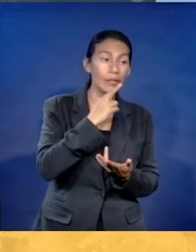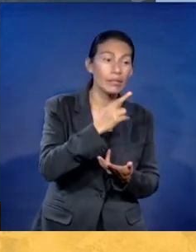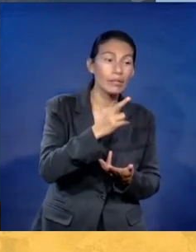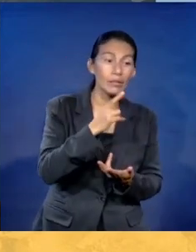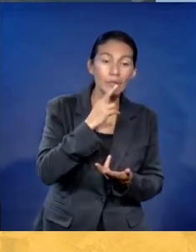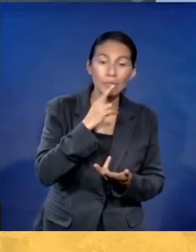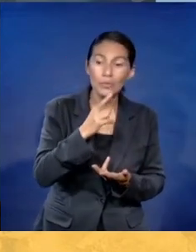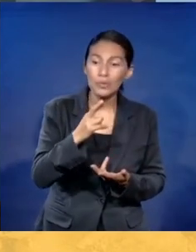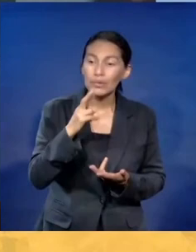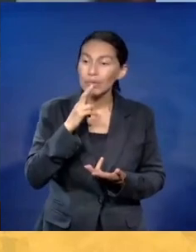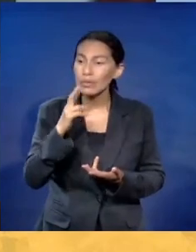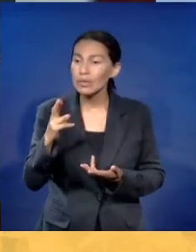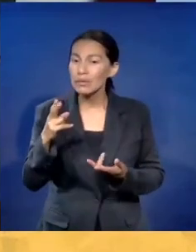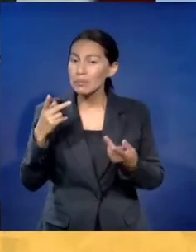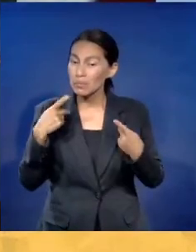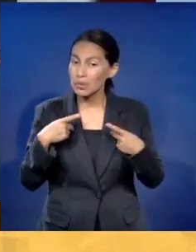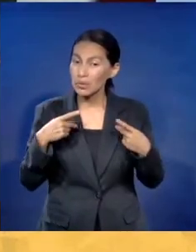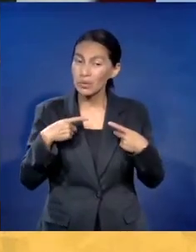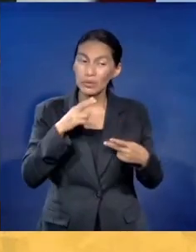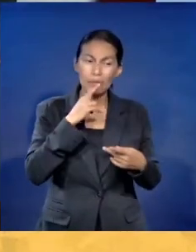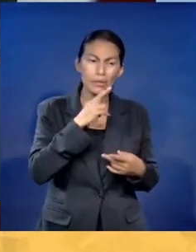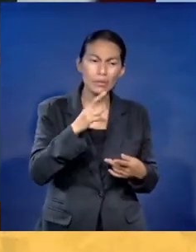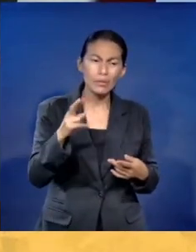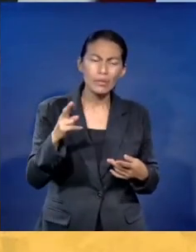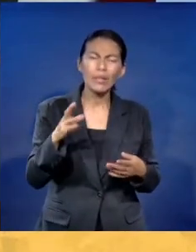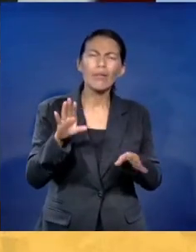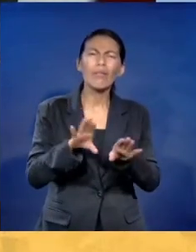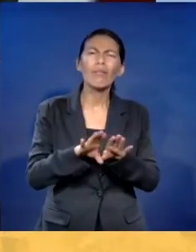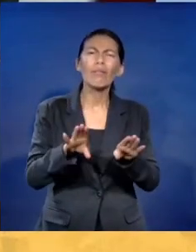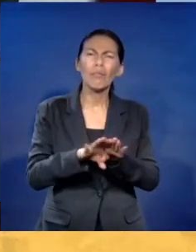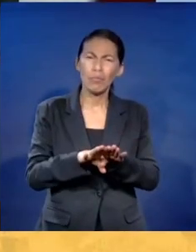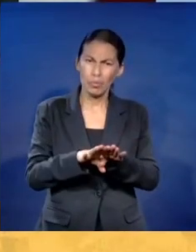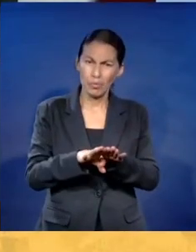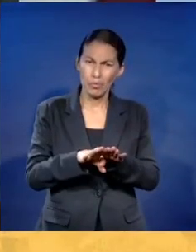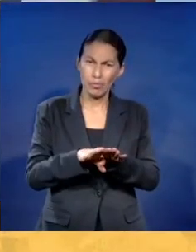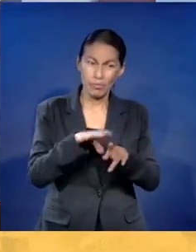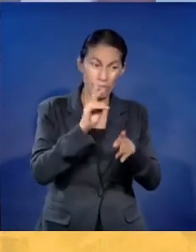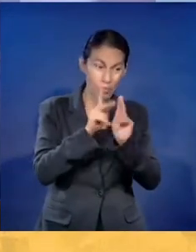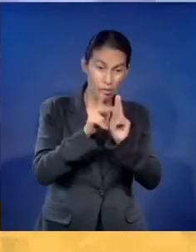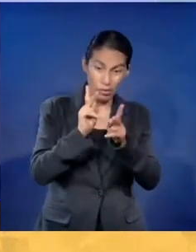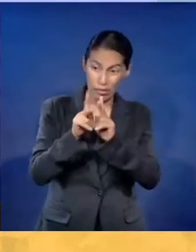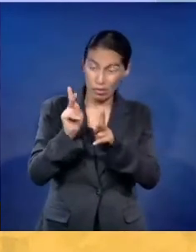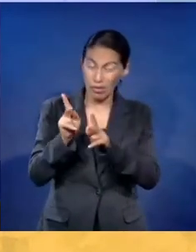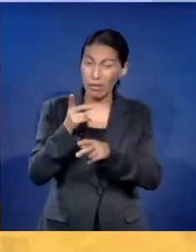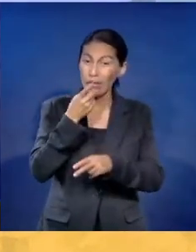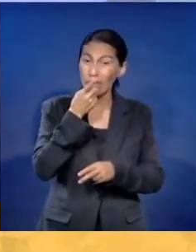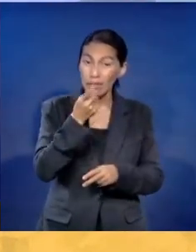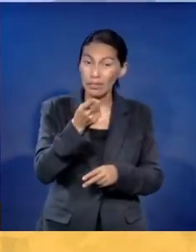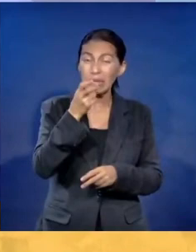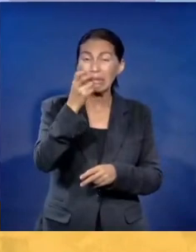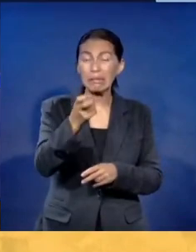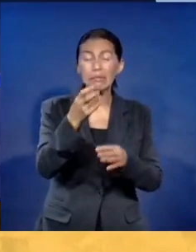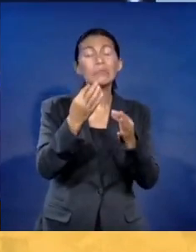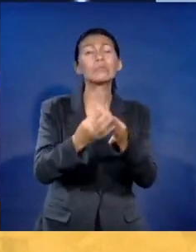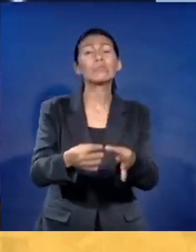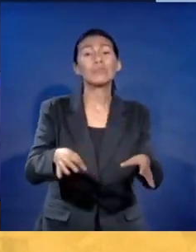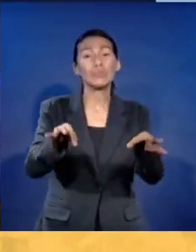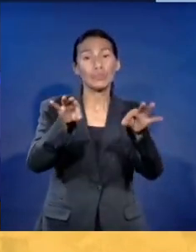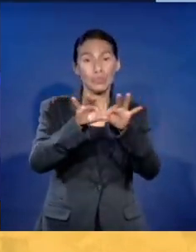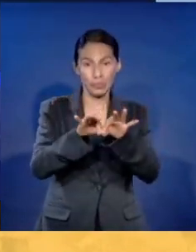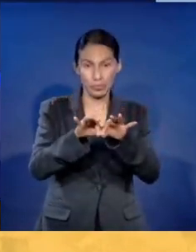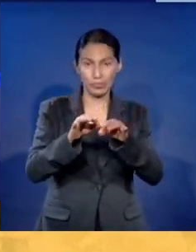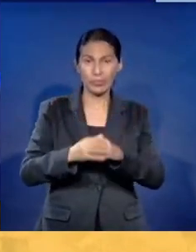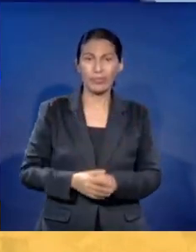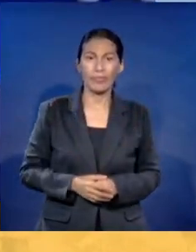en algo que tenemos que ser muy buenos en saber comunicarnos y expresarnos con los demás Cuántos